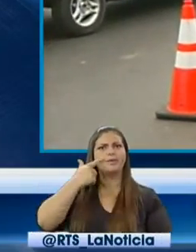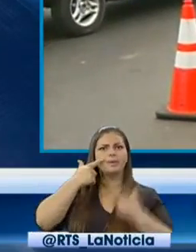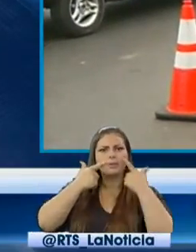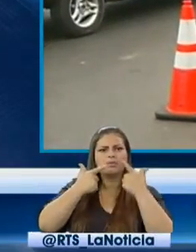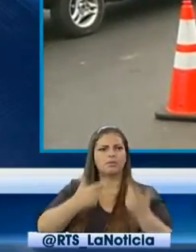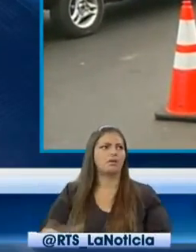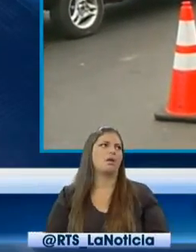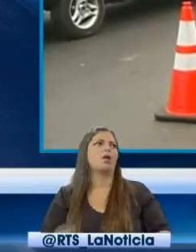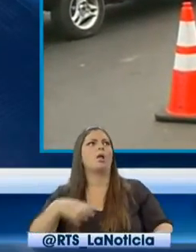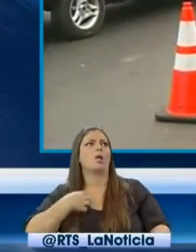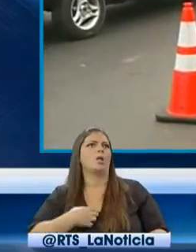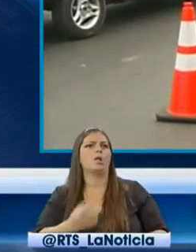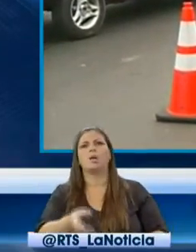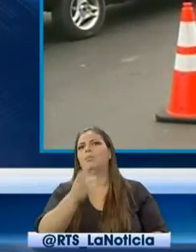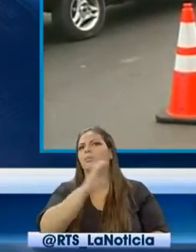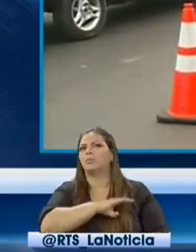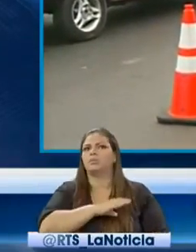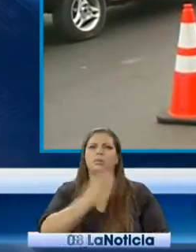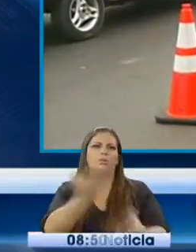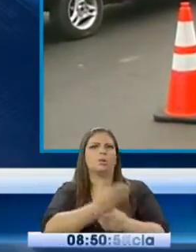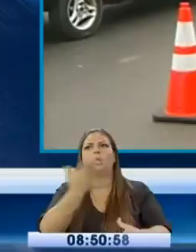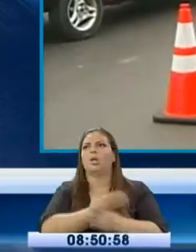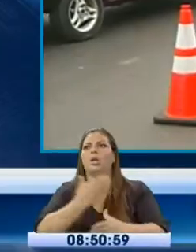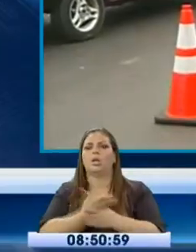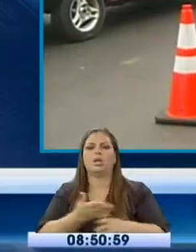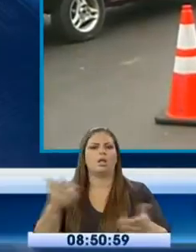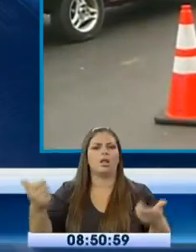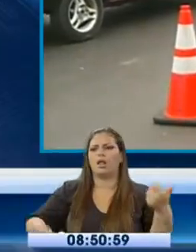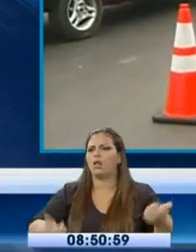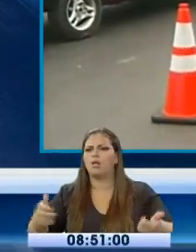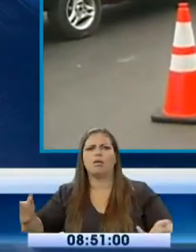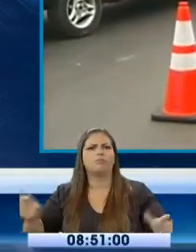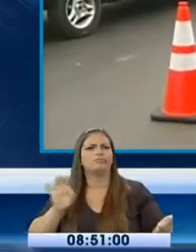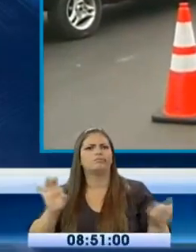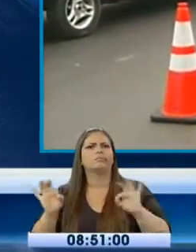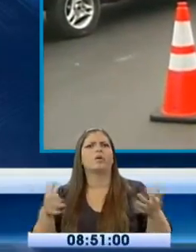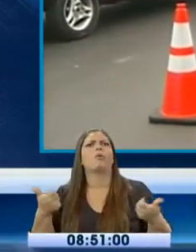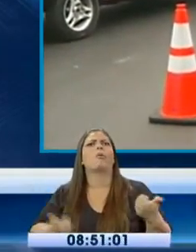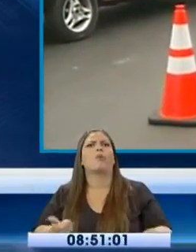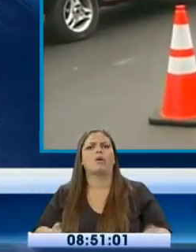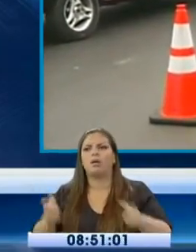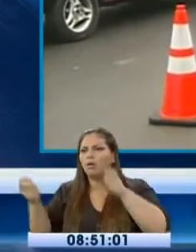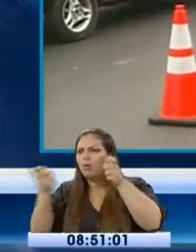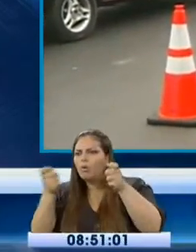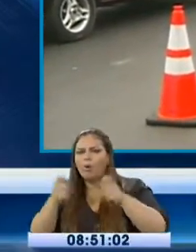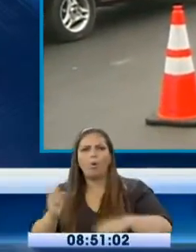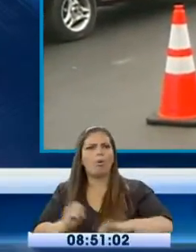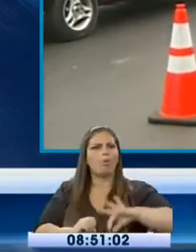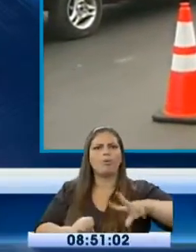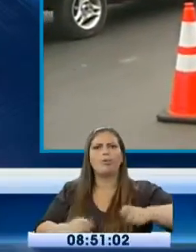la pregunta. ¿Qué mismo es lo que queremos? ¿O control o descontrol?